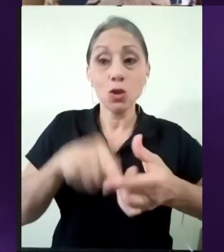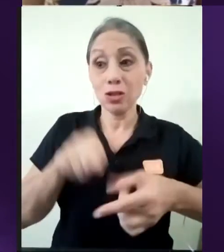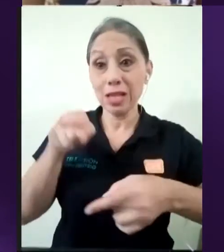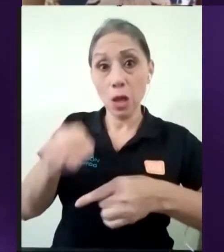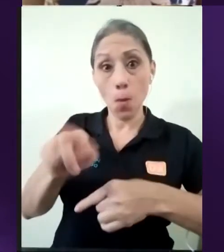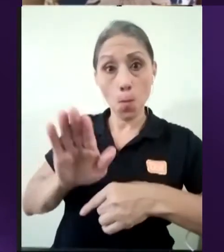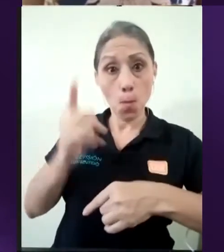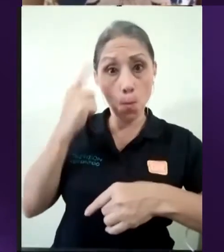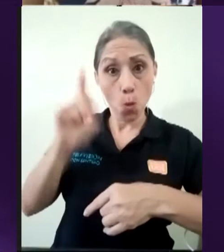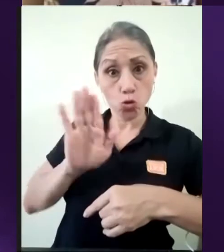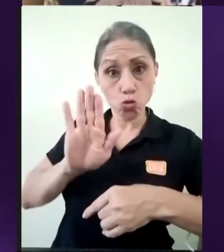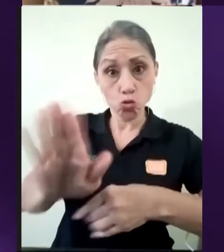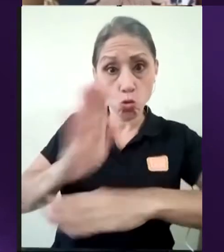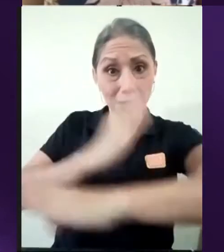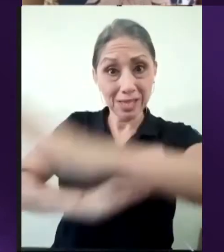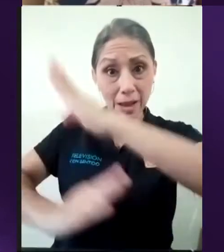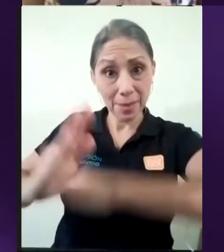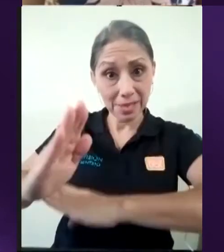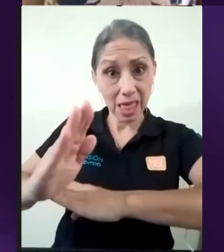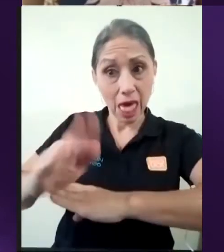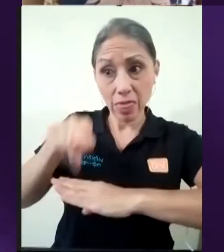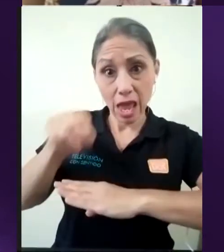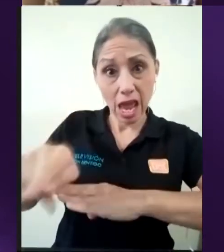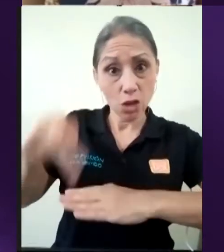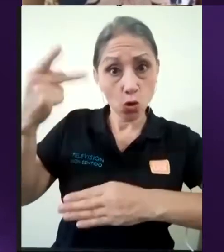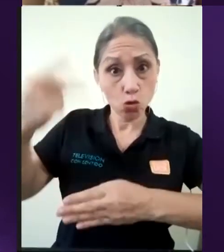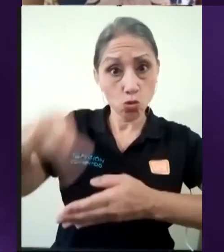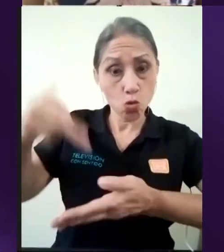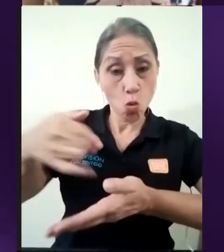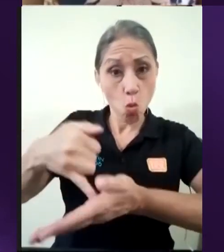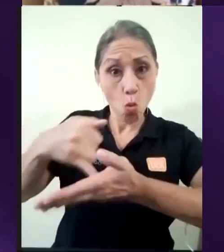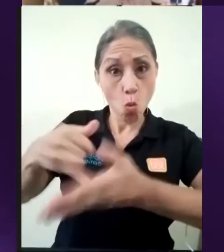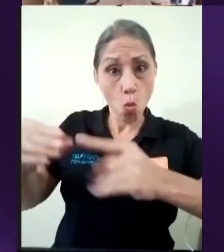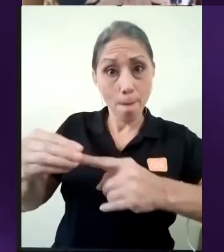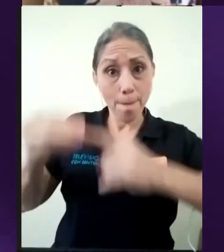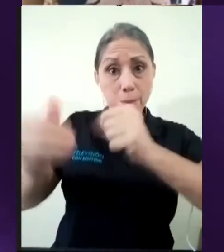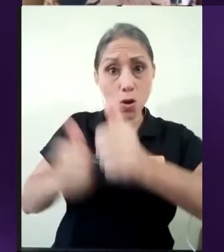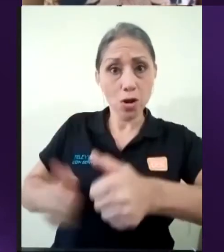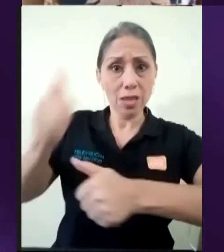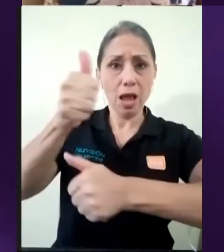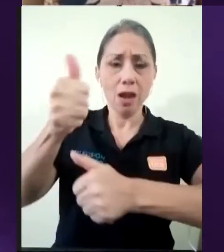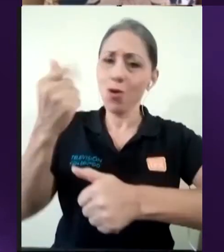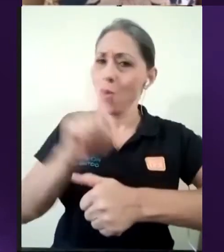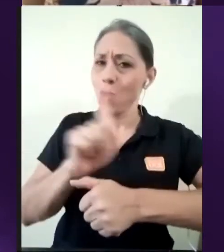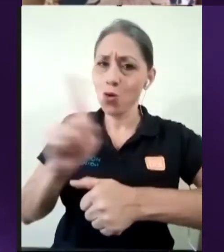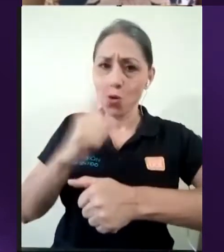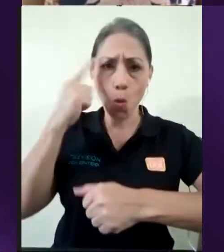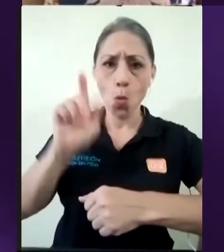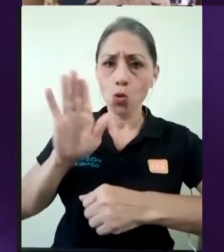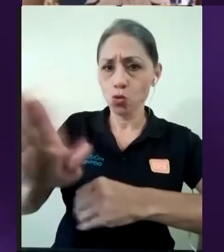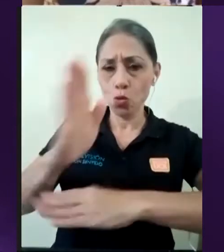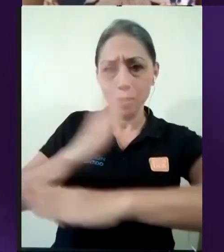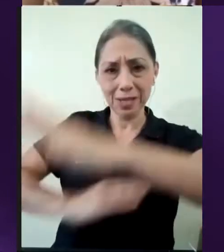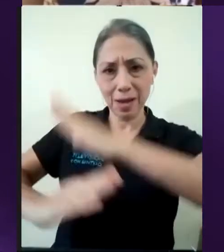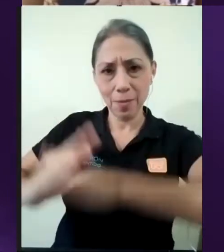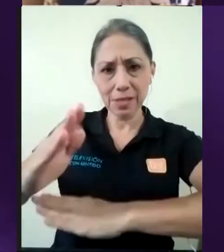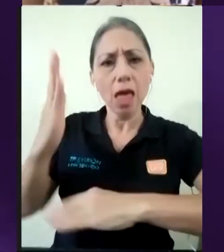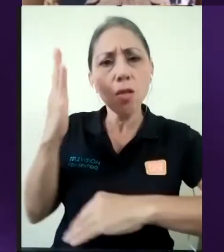que hace que este grupo sea un grupo prioritario, sino precisamente las